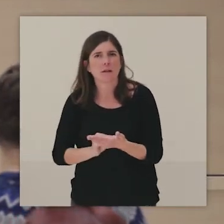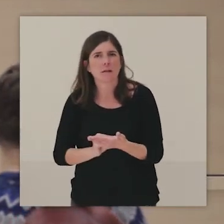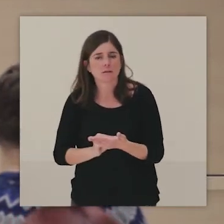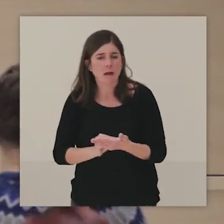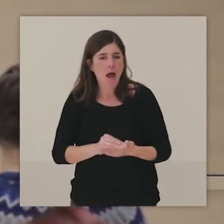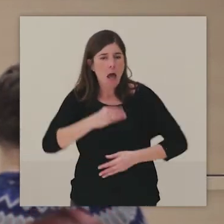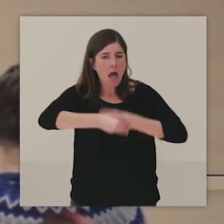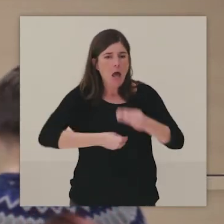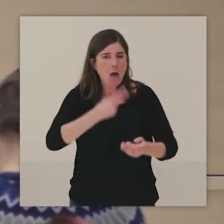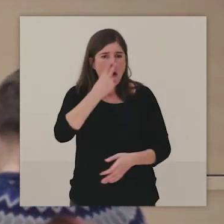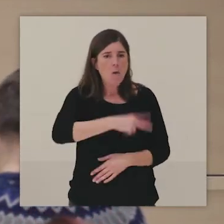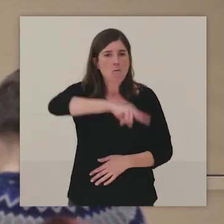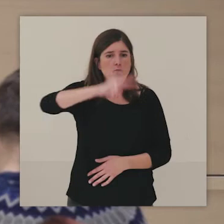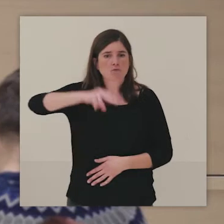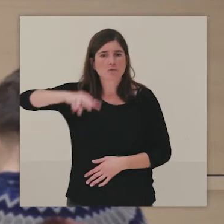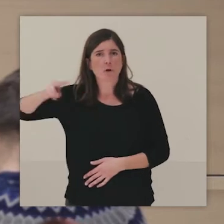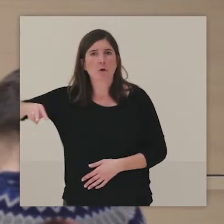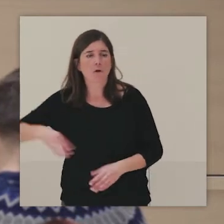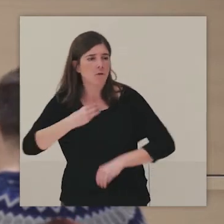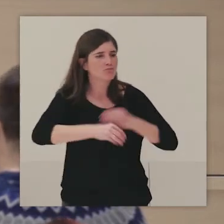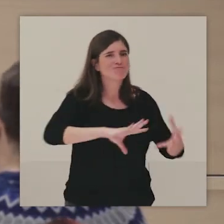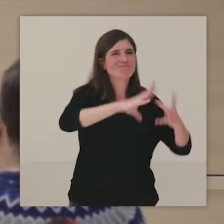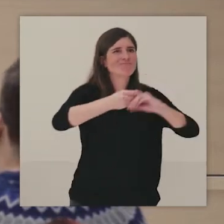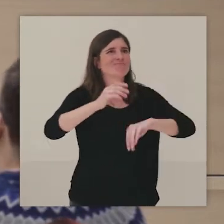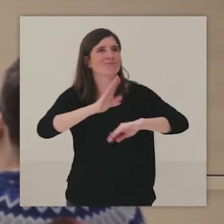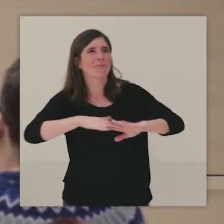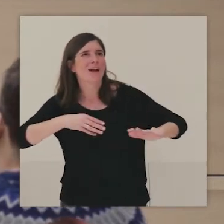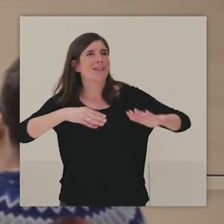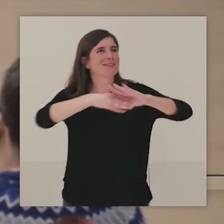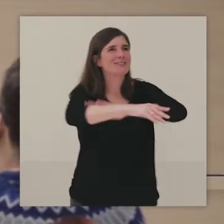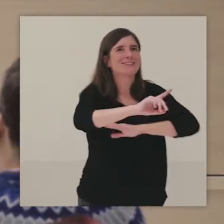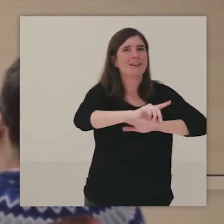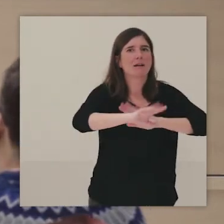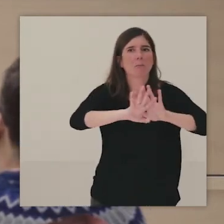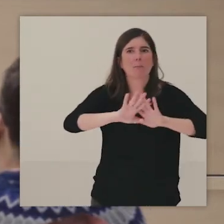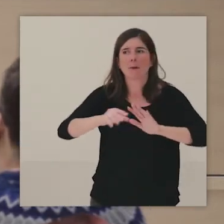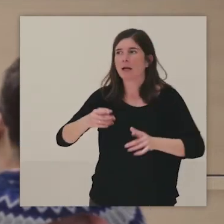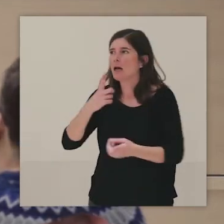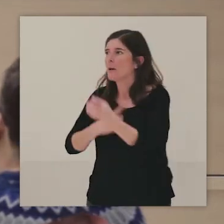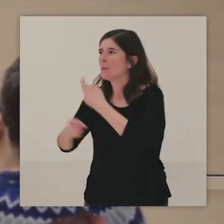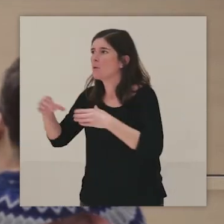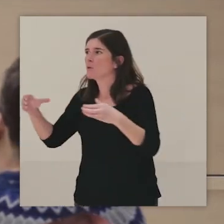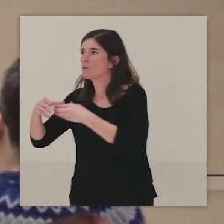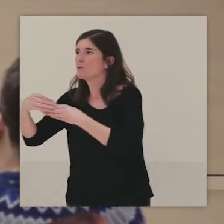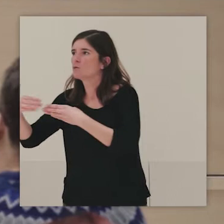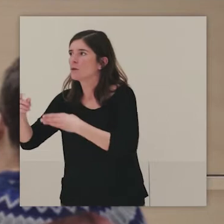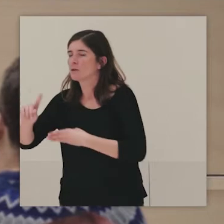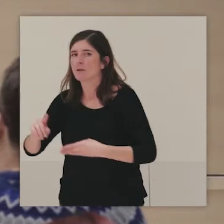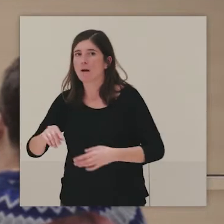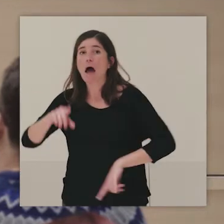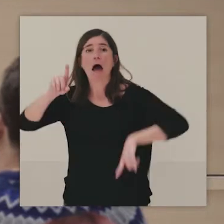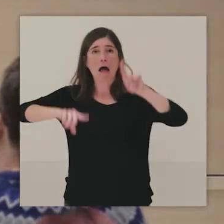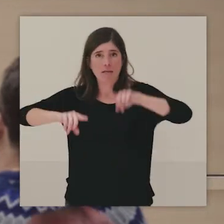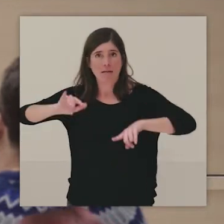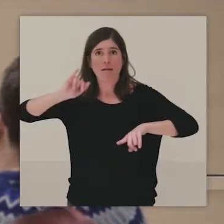con los usuarios? El ejemplo de la rampa que se citaba antes, ¿no? Esa rampa que es tan larga que